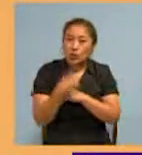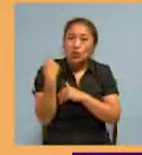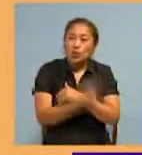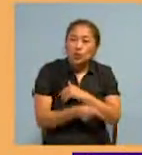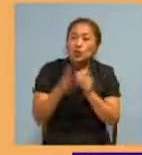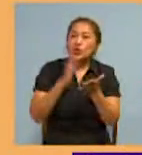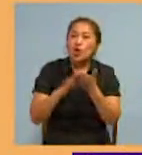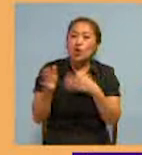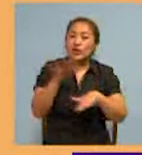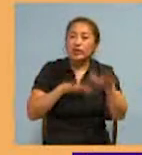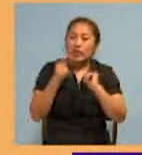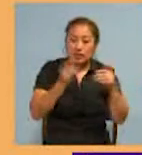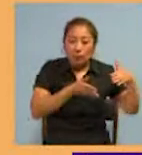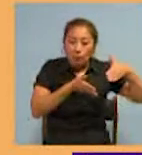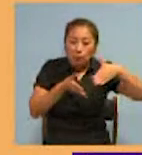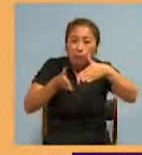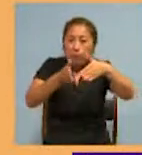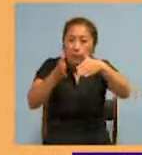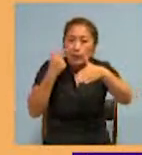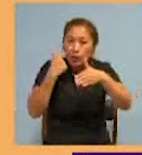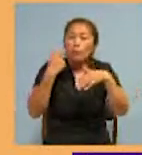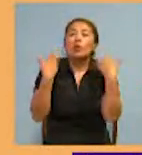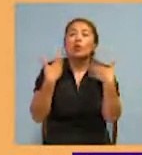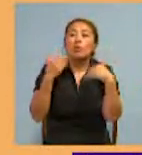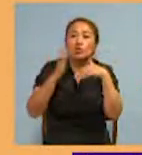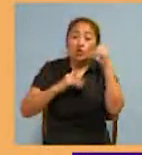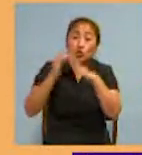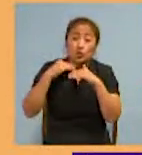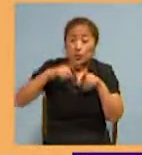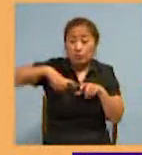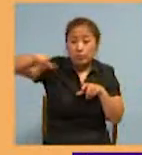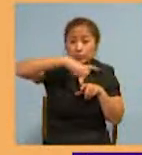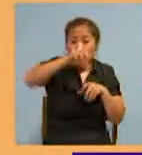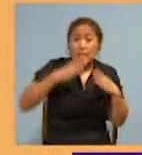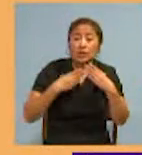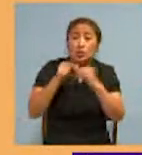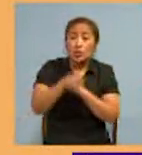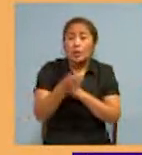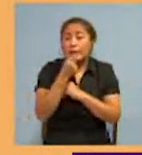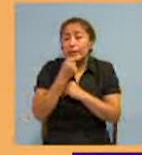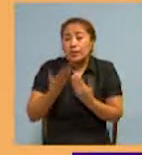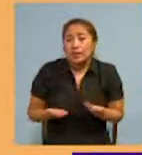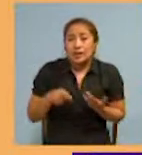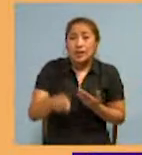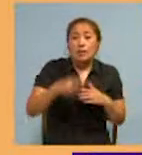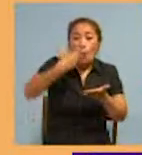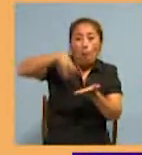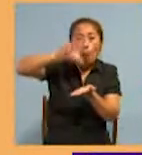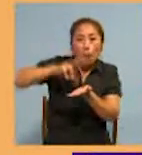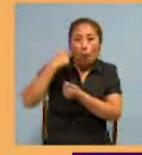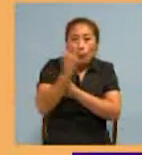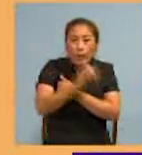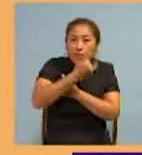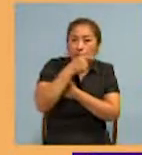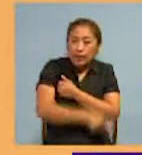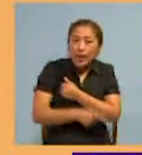sistematización del cauce hemos logrado hacer obras de infraestructuras comunitarias como el caso de este parque lineal en donde tenemos